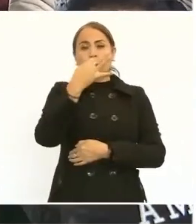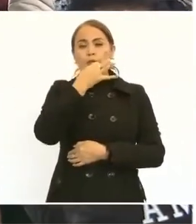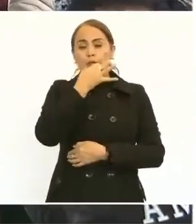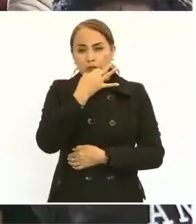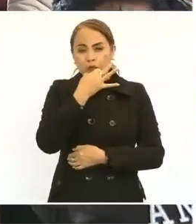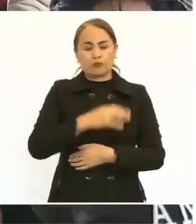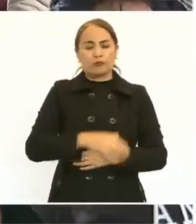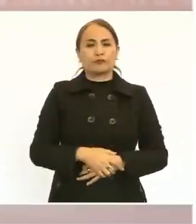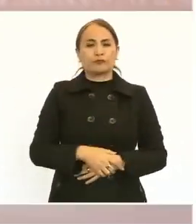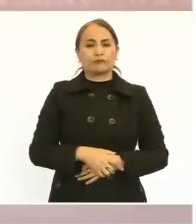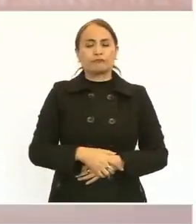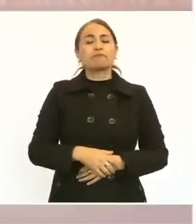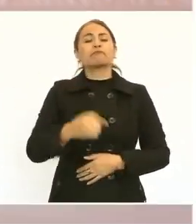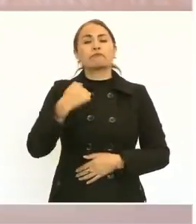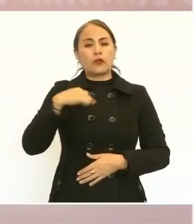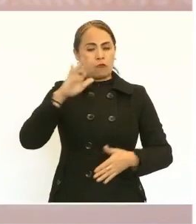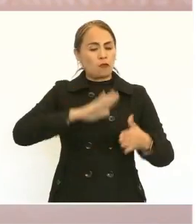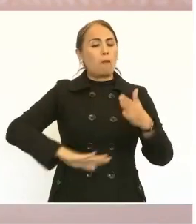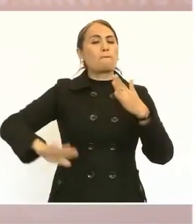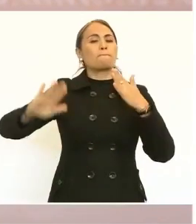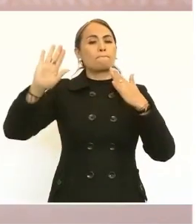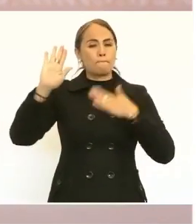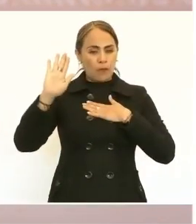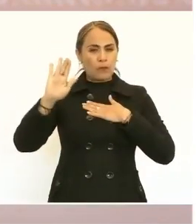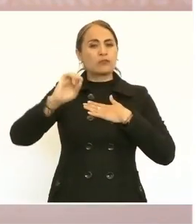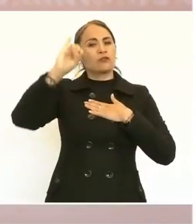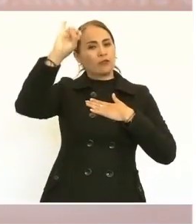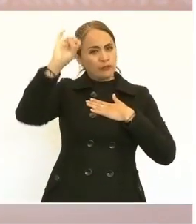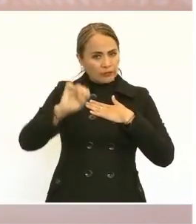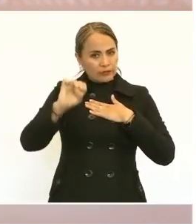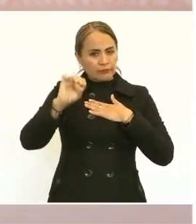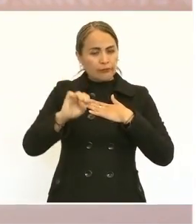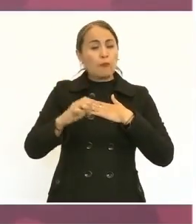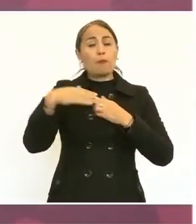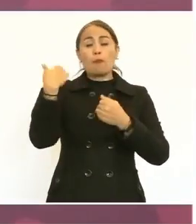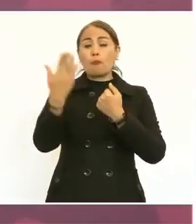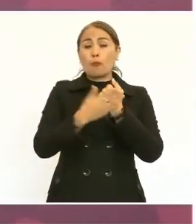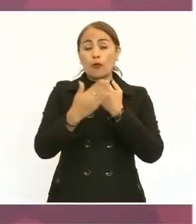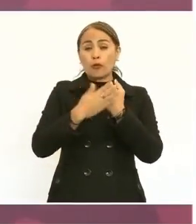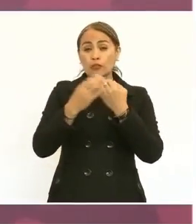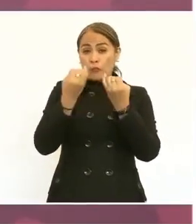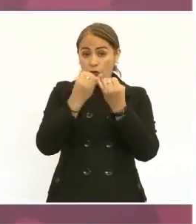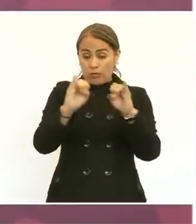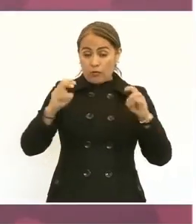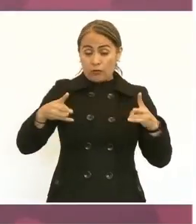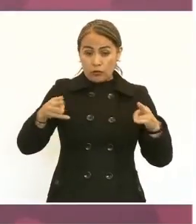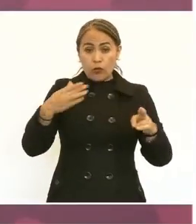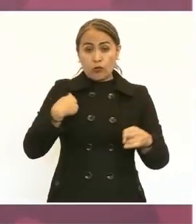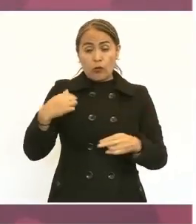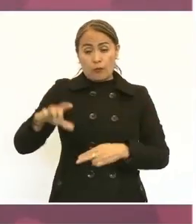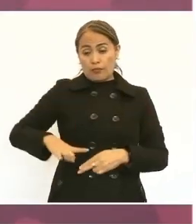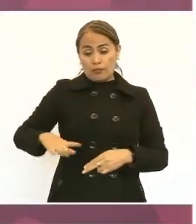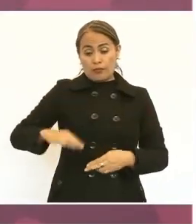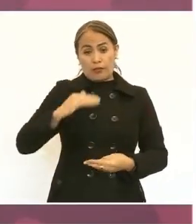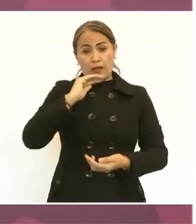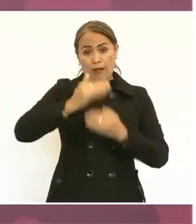el compromiso y lo voy a cumplir, que se va a inaugurar antes de que yo termine, inauguramos